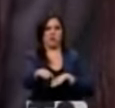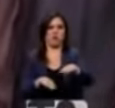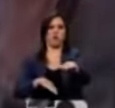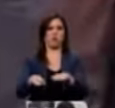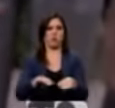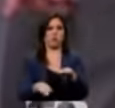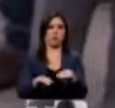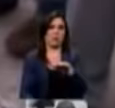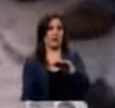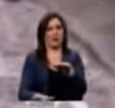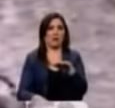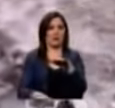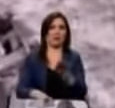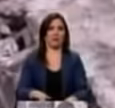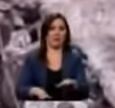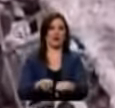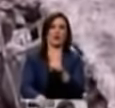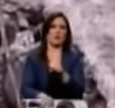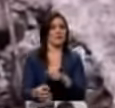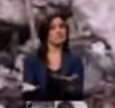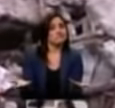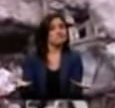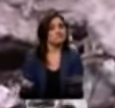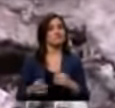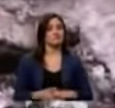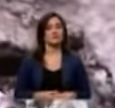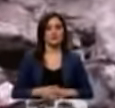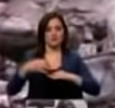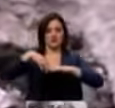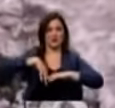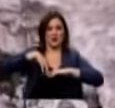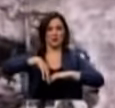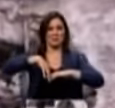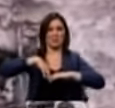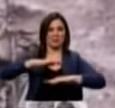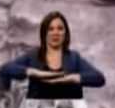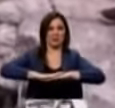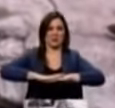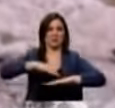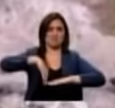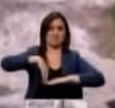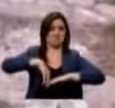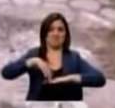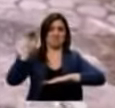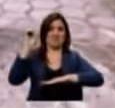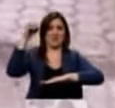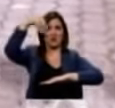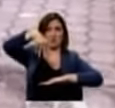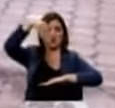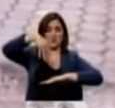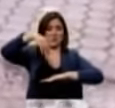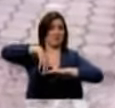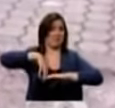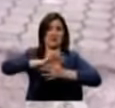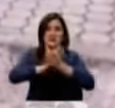Pasan volquetas, carros pesados, rompen la losa y se tapona el canal de acceso del agua lluvia. Bueno,